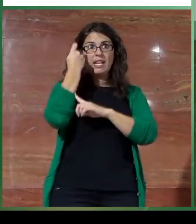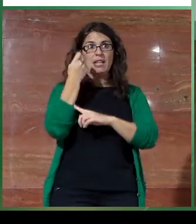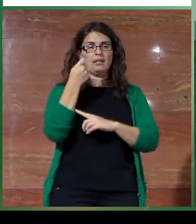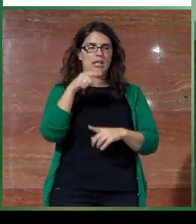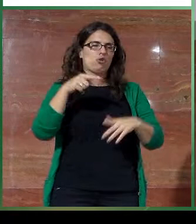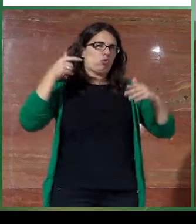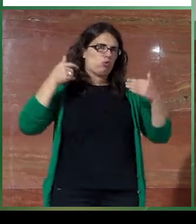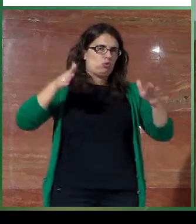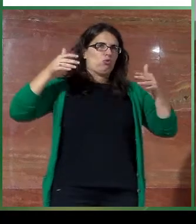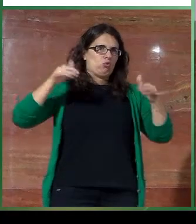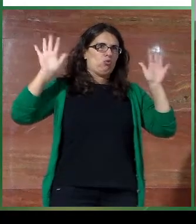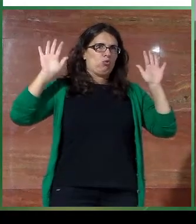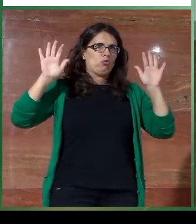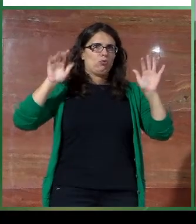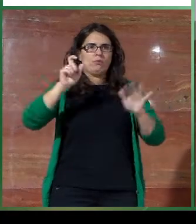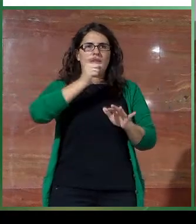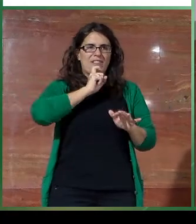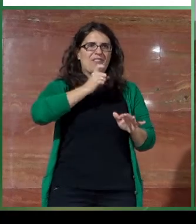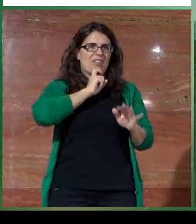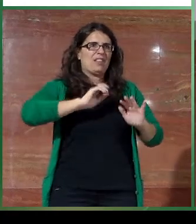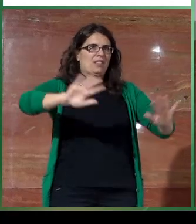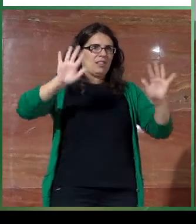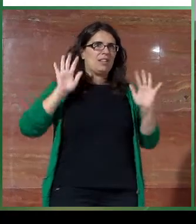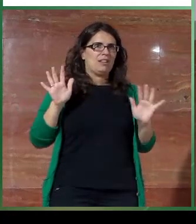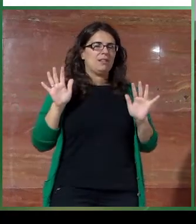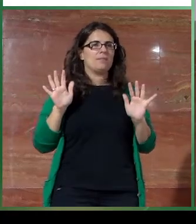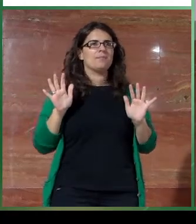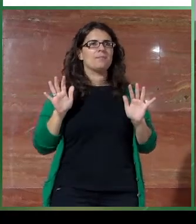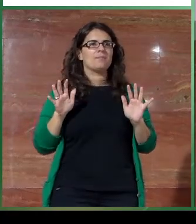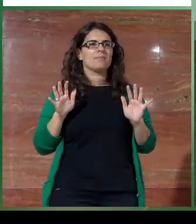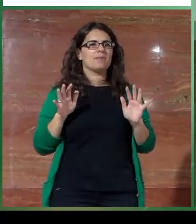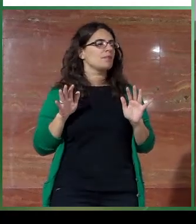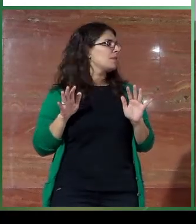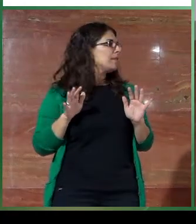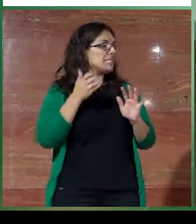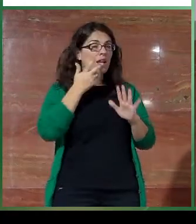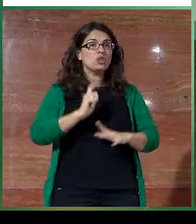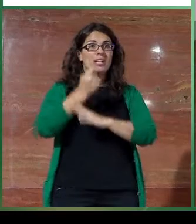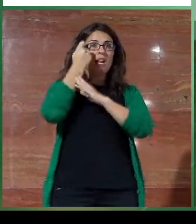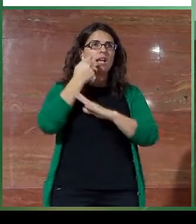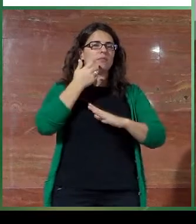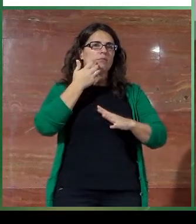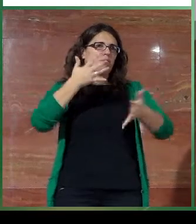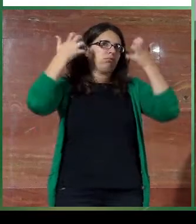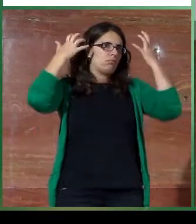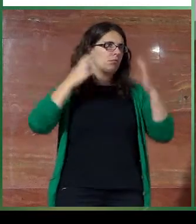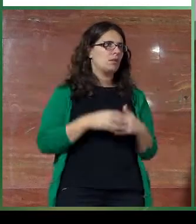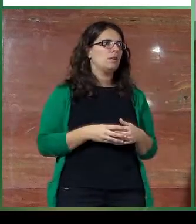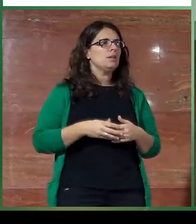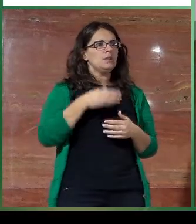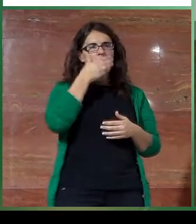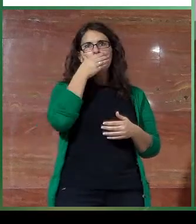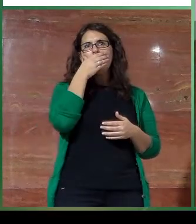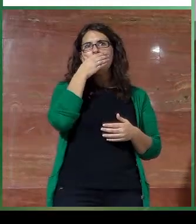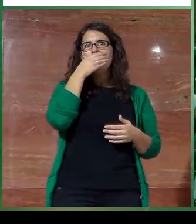aunque cuidado que es difícil decir que lo simple es infinito, habríamos ganado otra pasada.